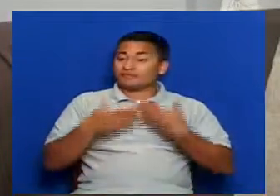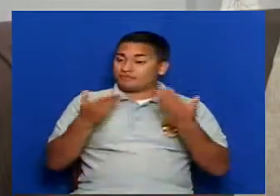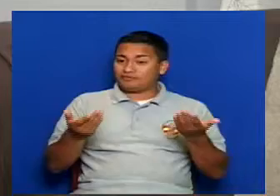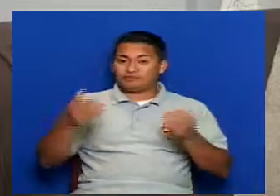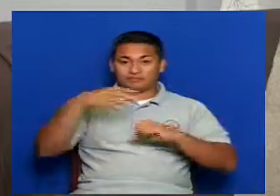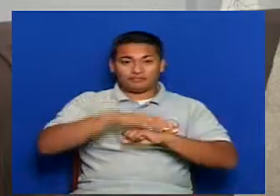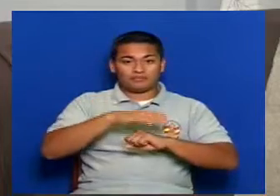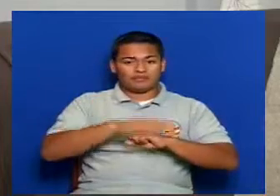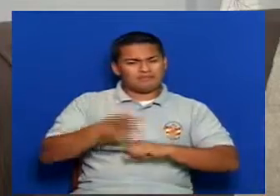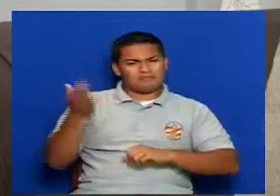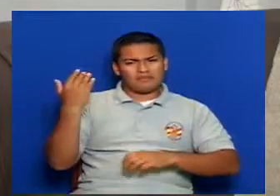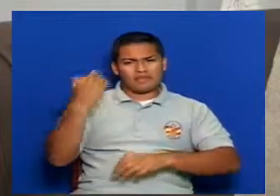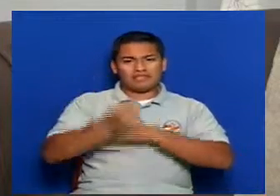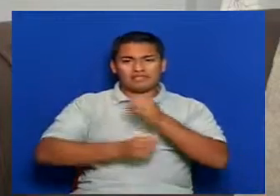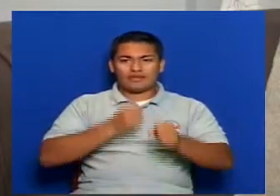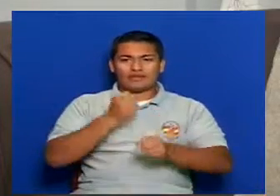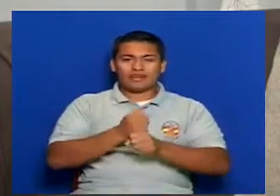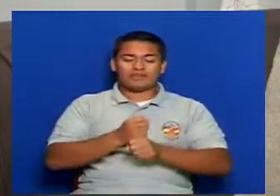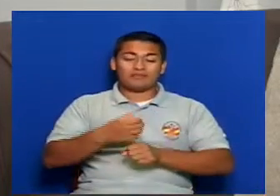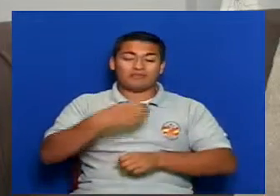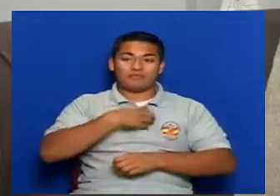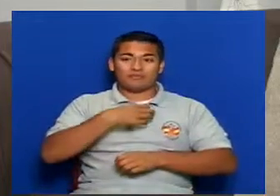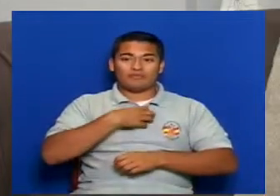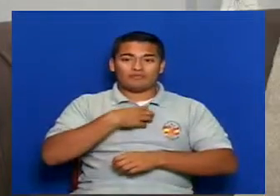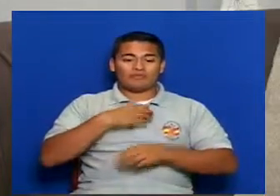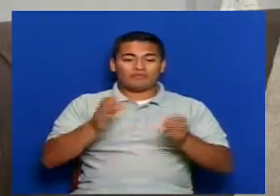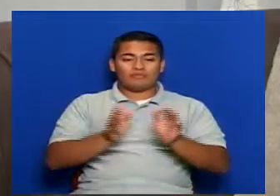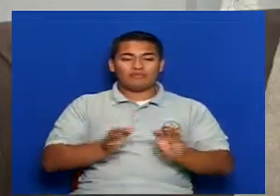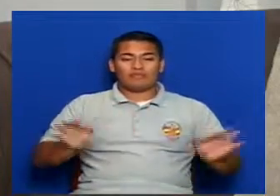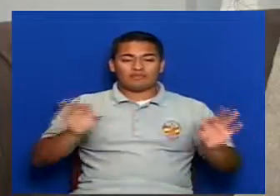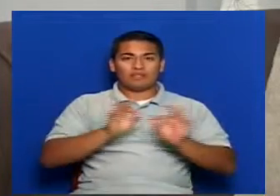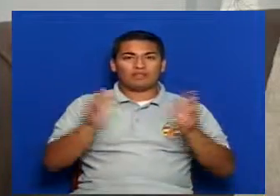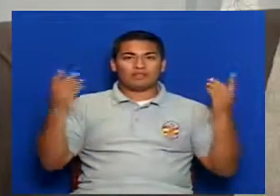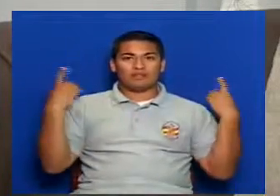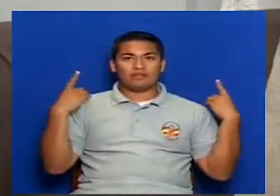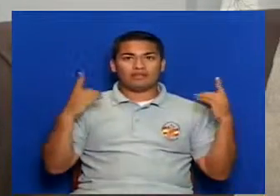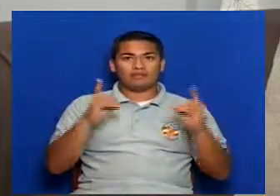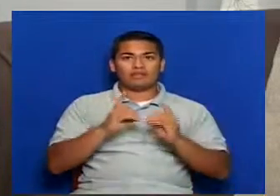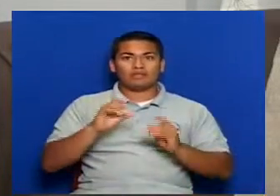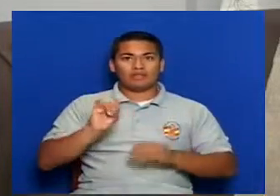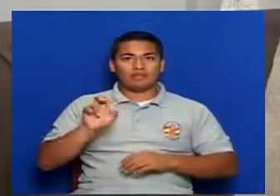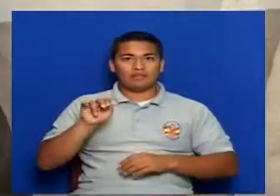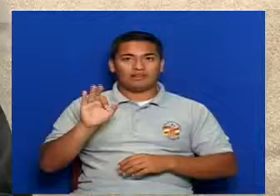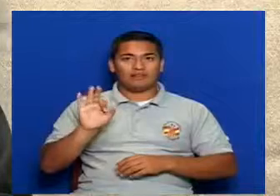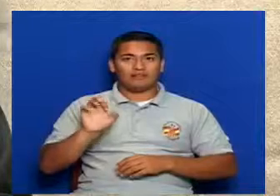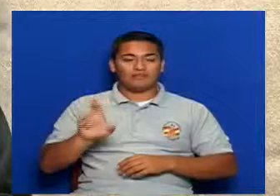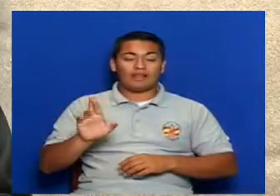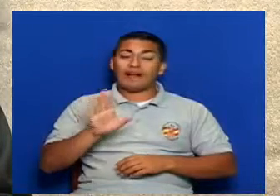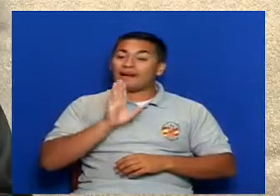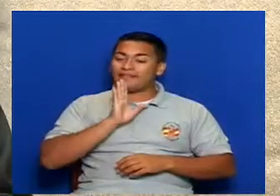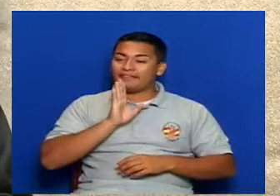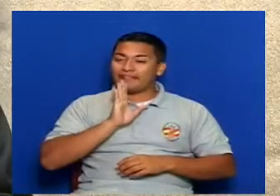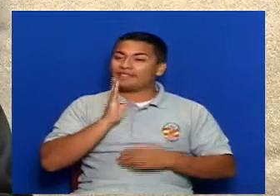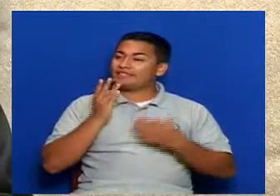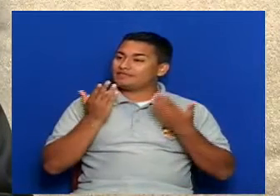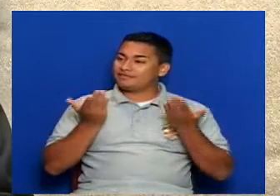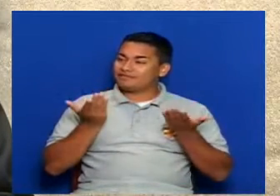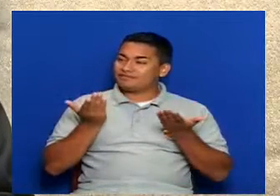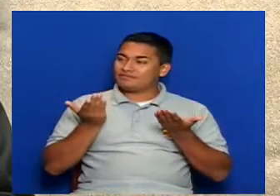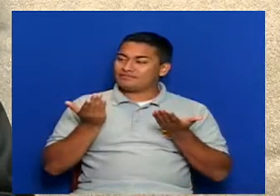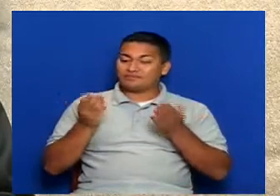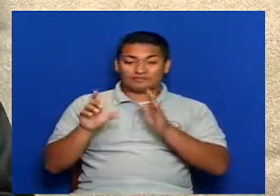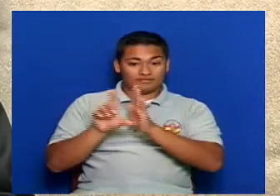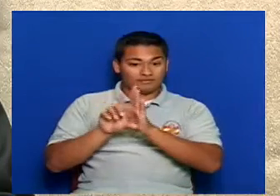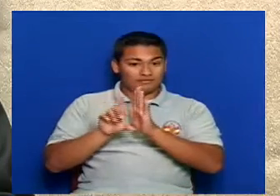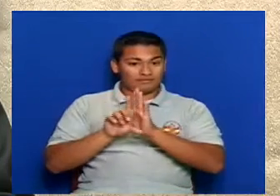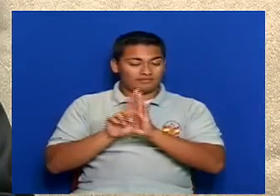comisión el año pasado recibió la comparecencia del director ejecutivo de inafor para hablar precisamente de la